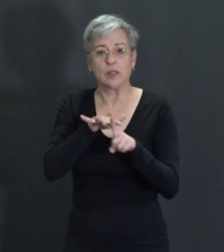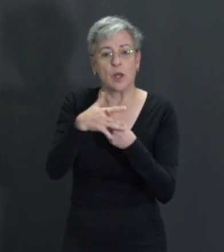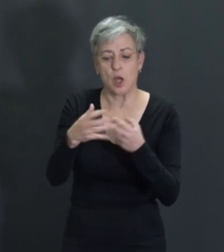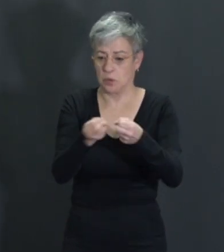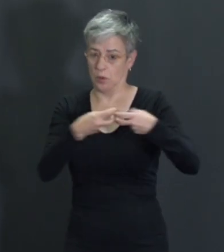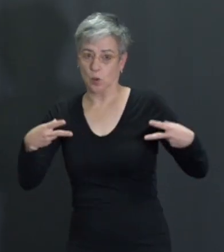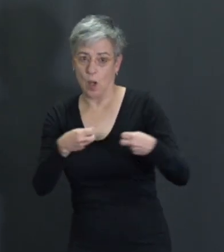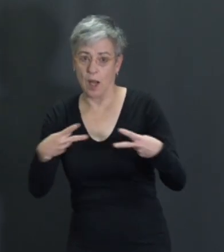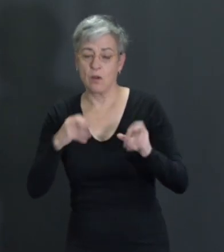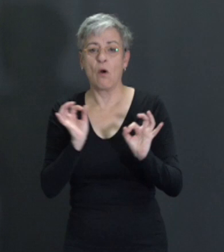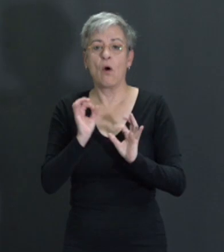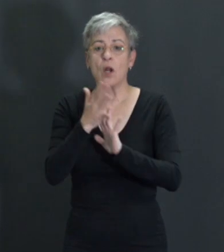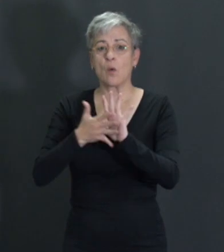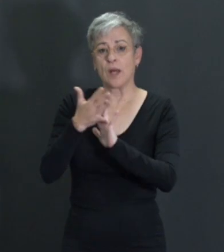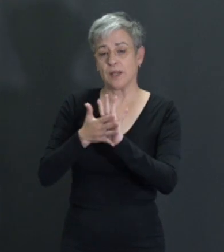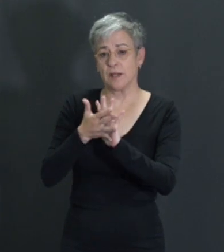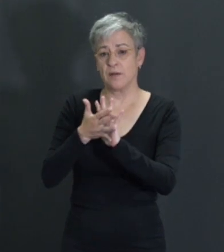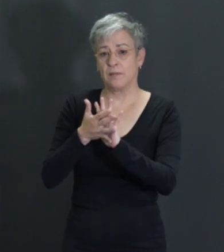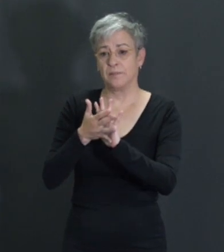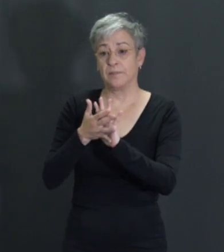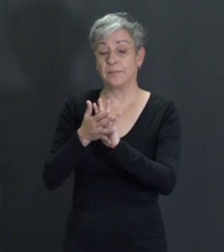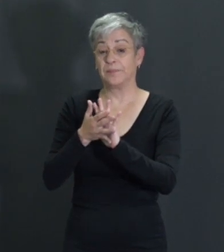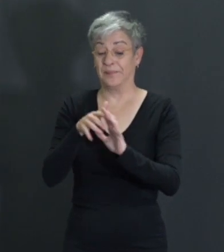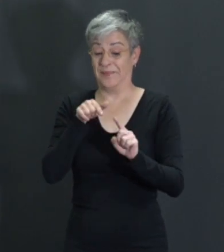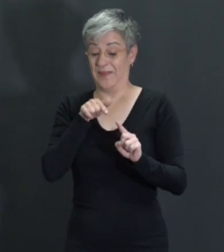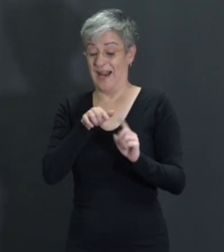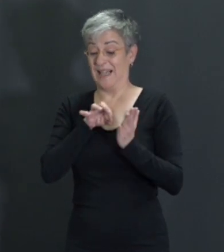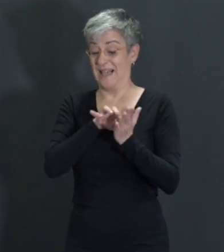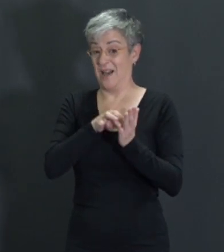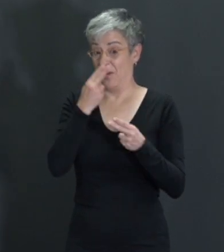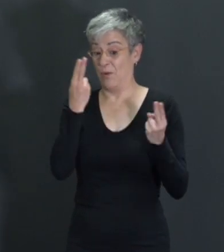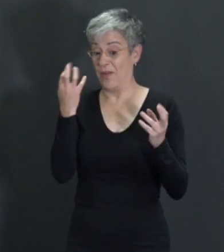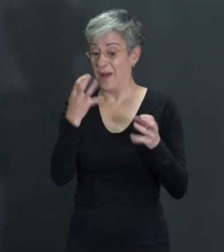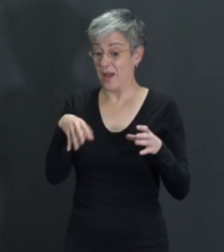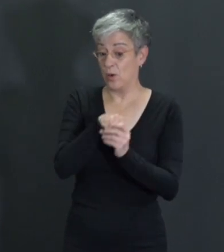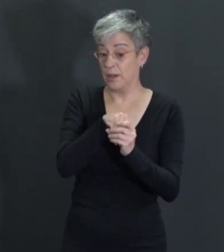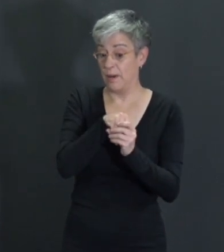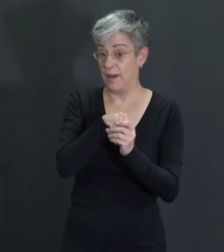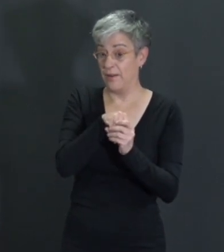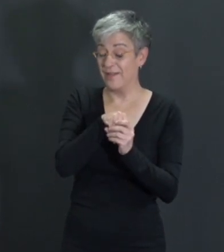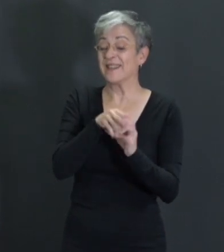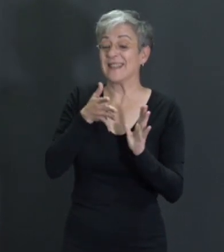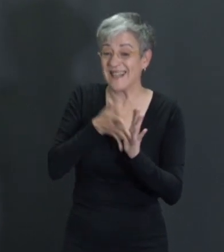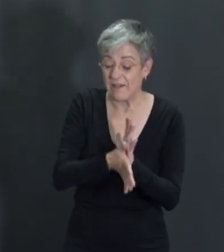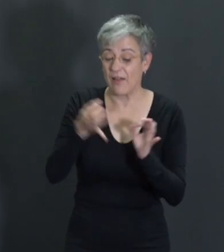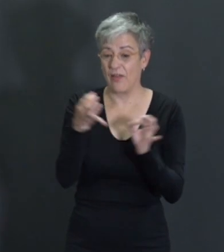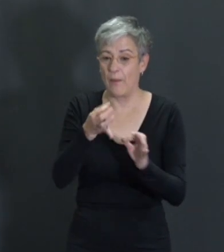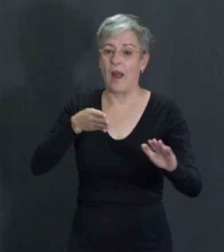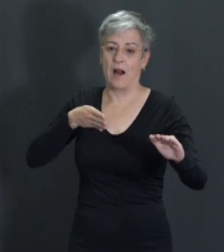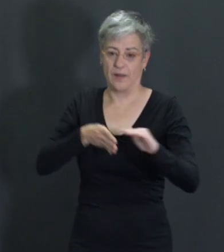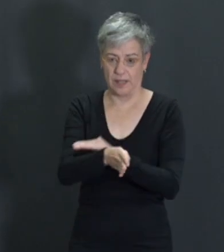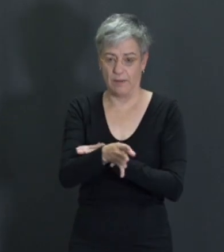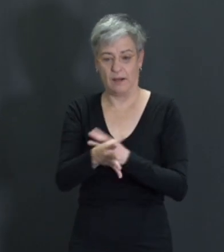signos, y para que ese servicio público sea inclusivo, tiene que ser accesible. Es decir, tiene